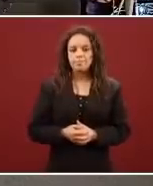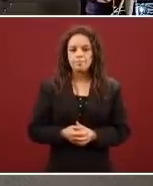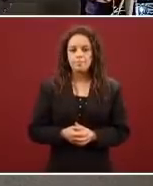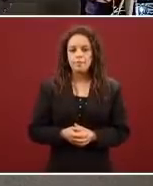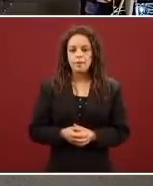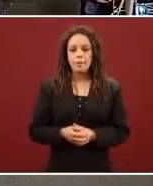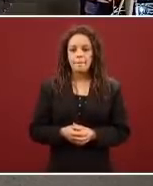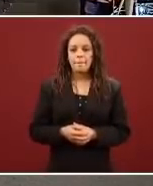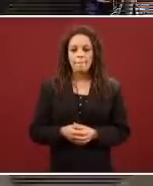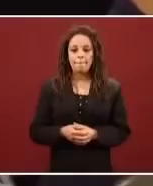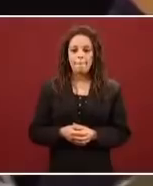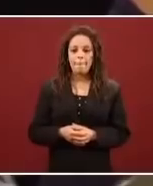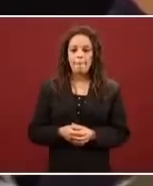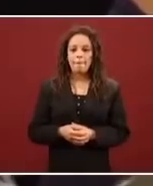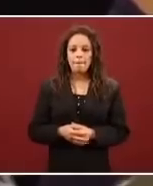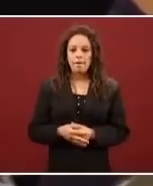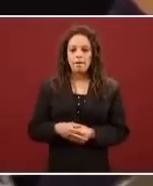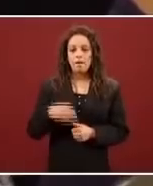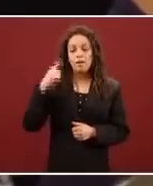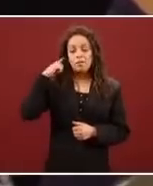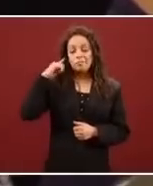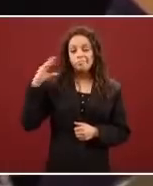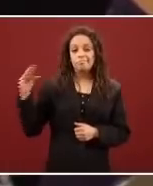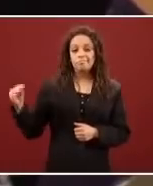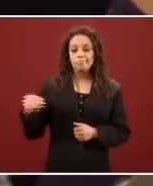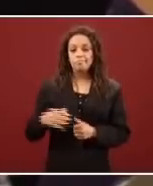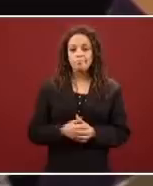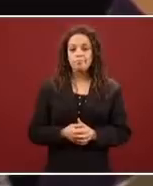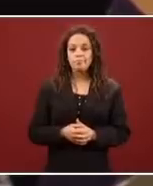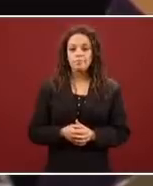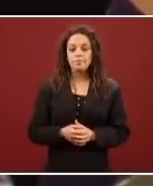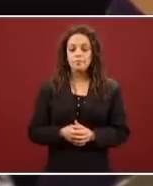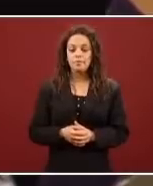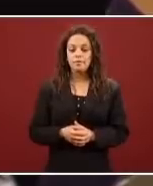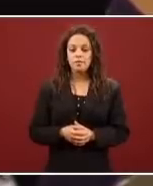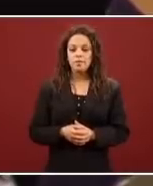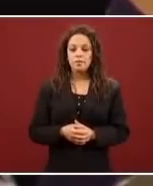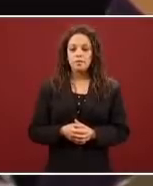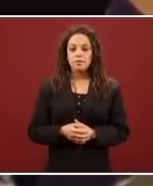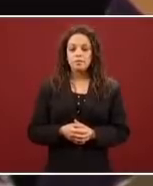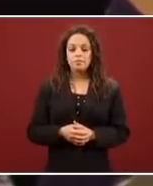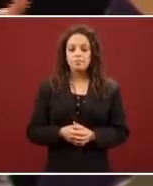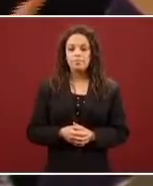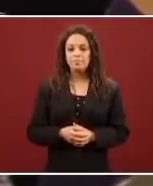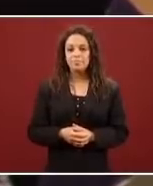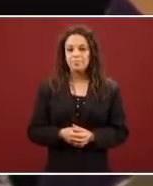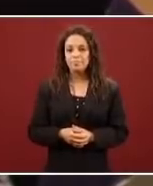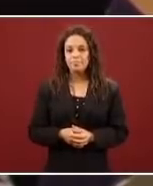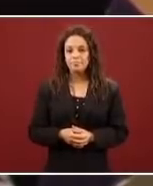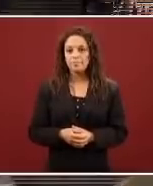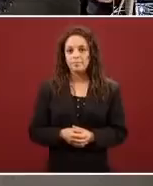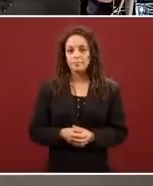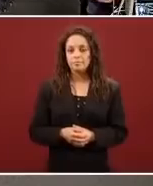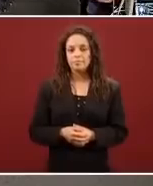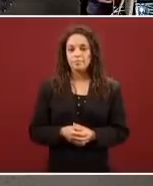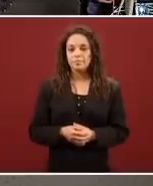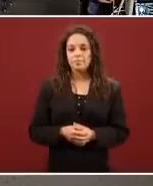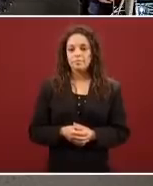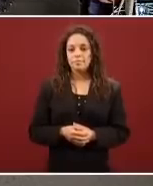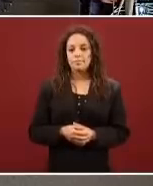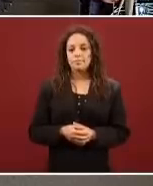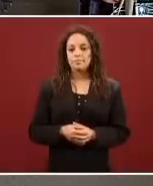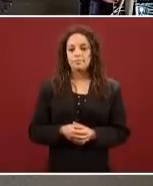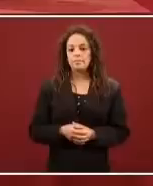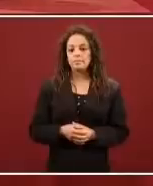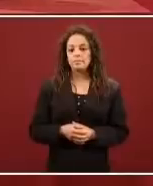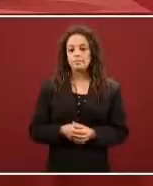Este modelaje, estos modelajes que ya tienen, ¿hay algún mes que se espere el pico y después? La mayor carga la mayor